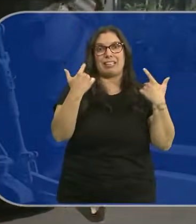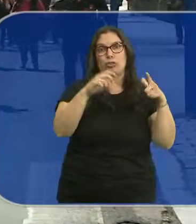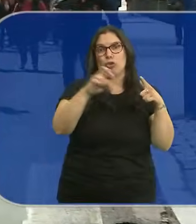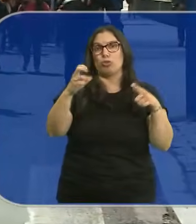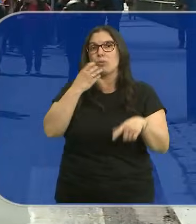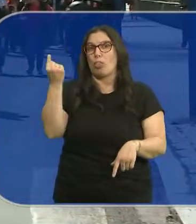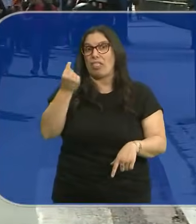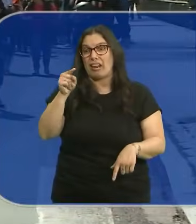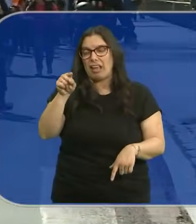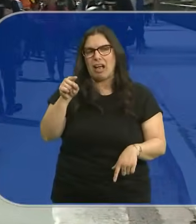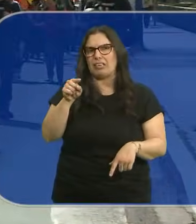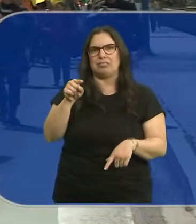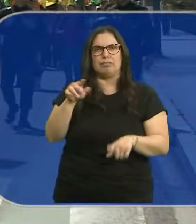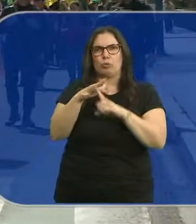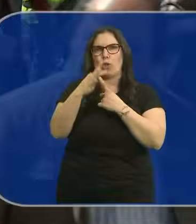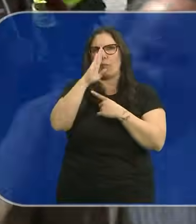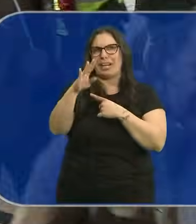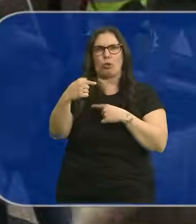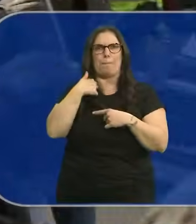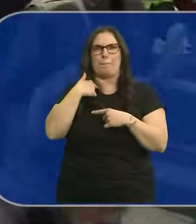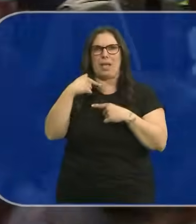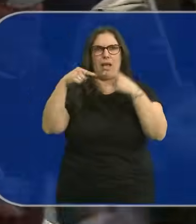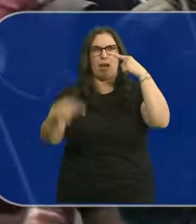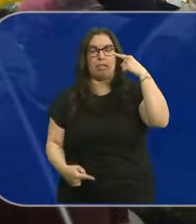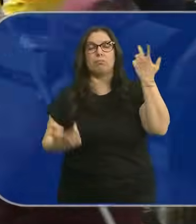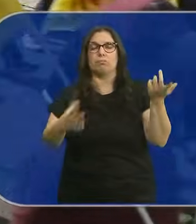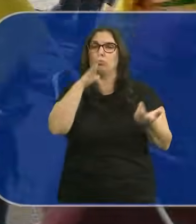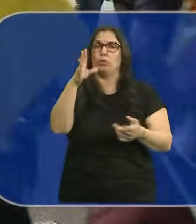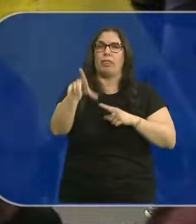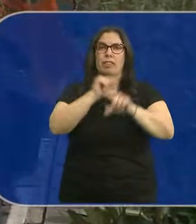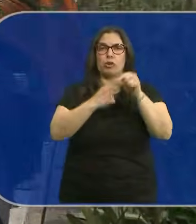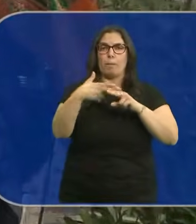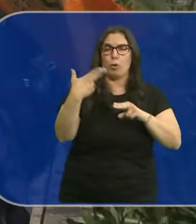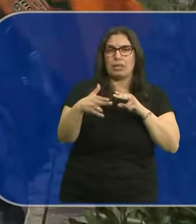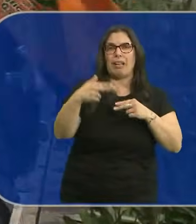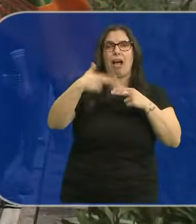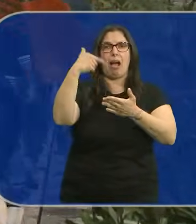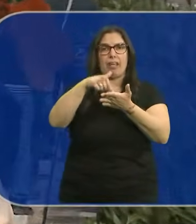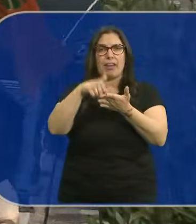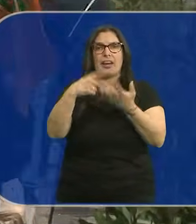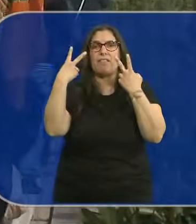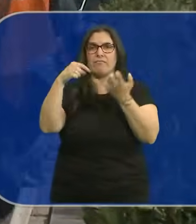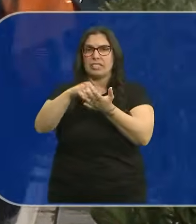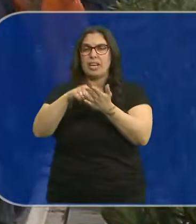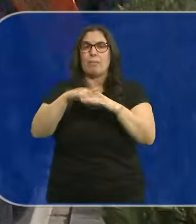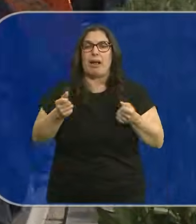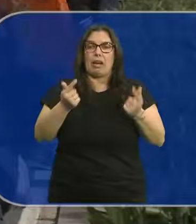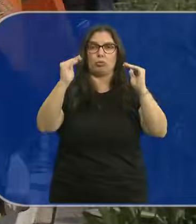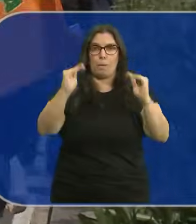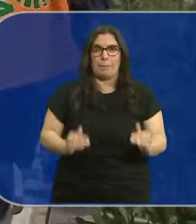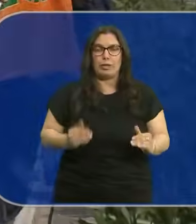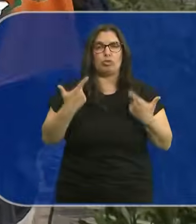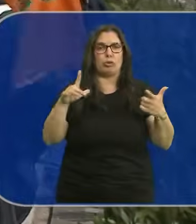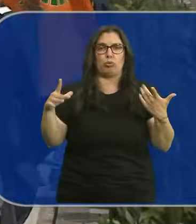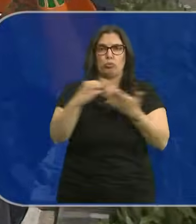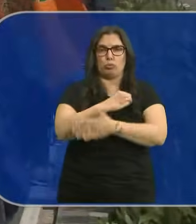el del cereal la situación es de pérdidas. Por ello solicitan medidas políticas, arancelarias y fiscales que bajen los costes en todo